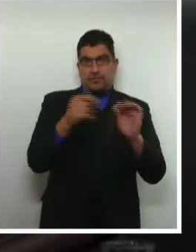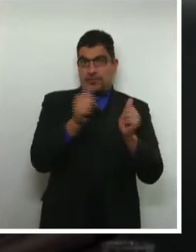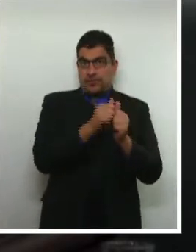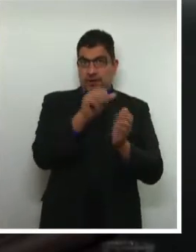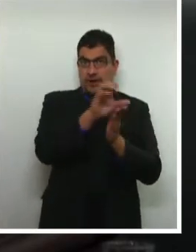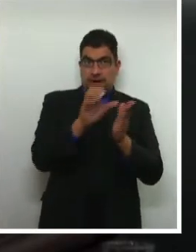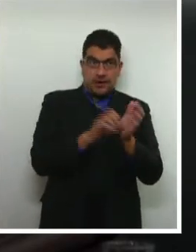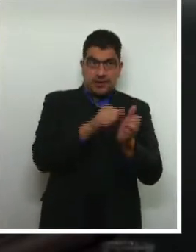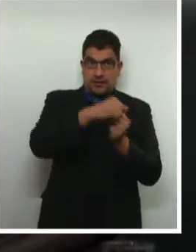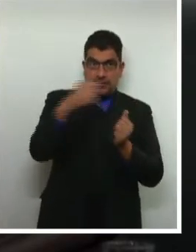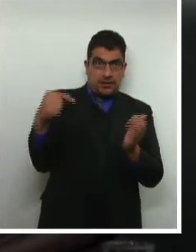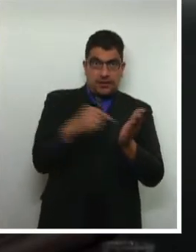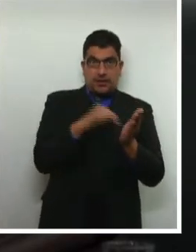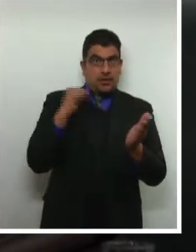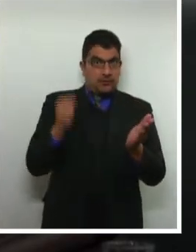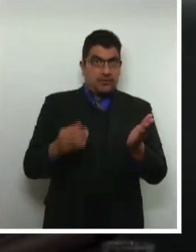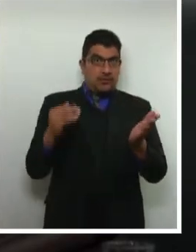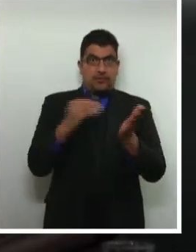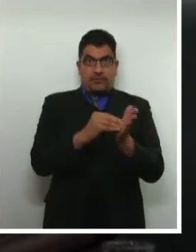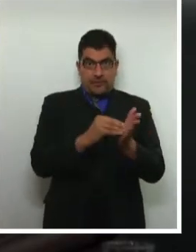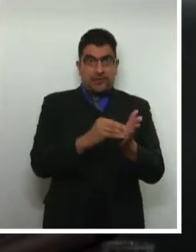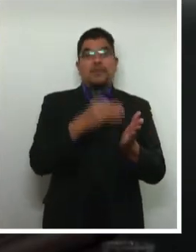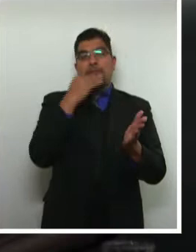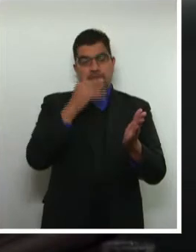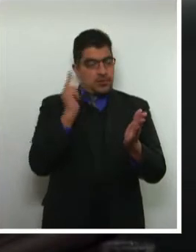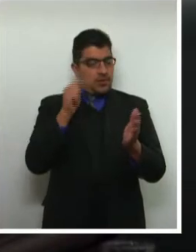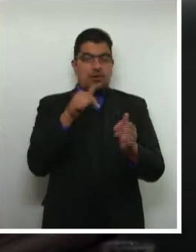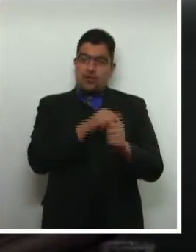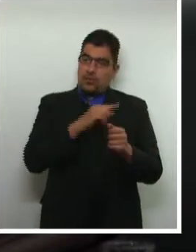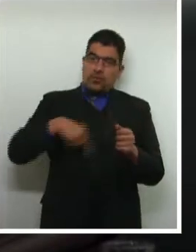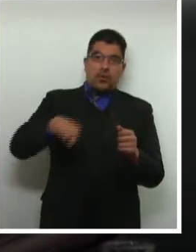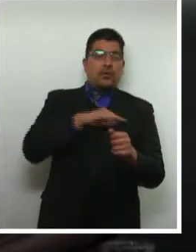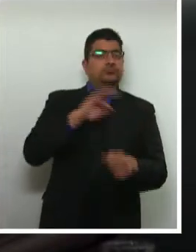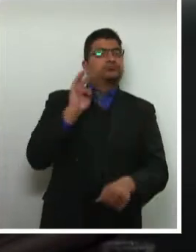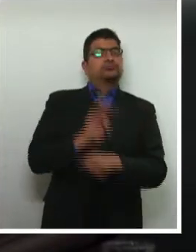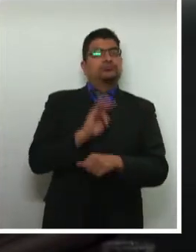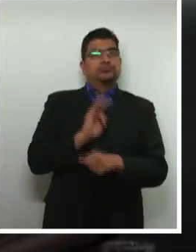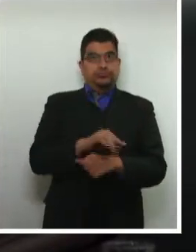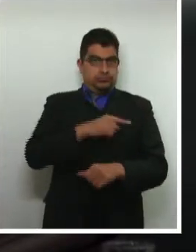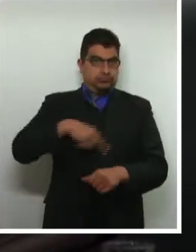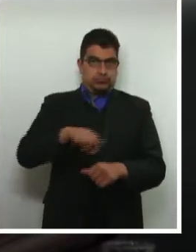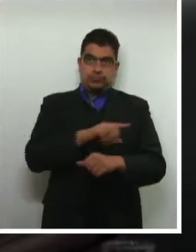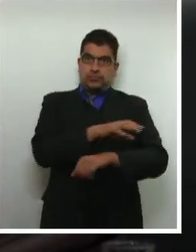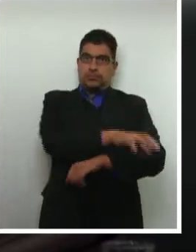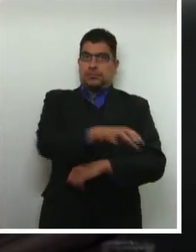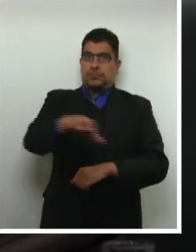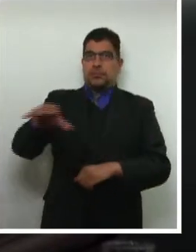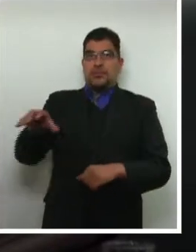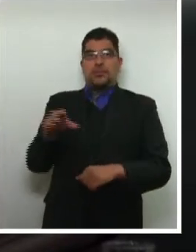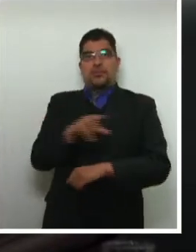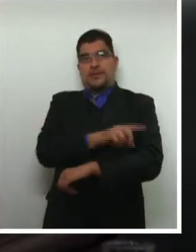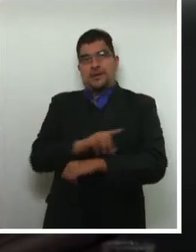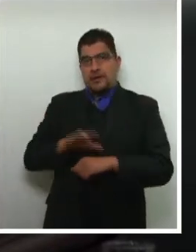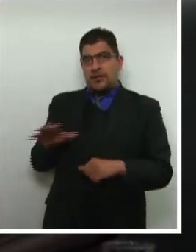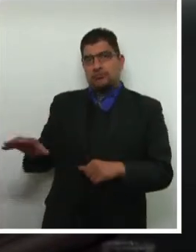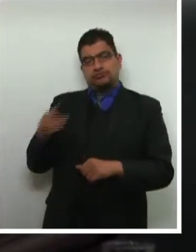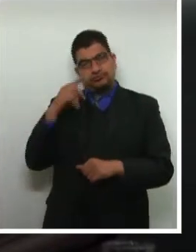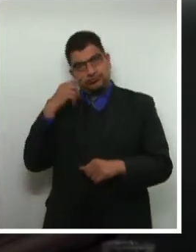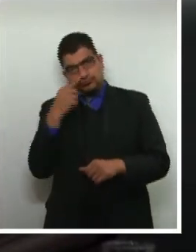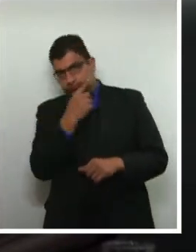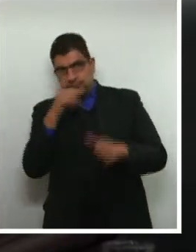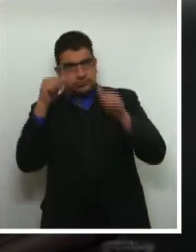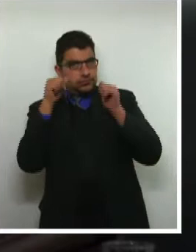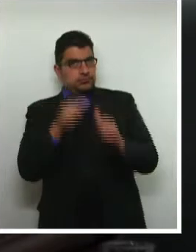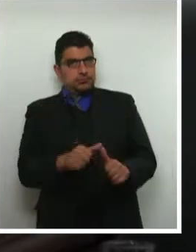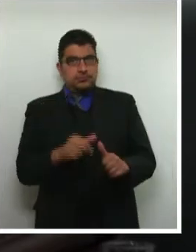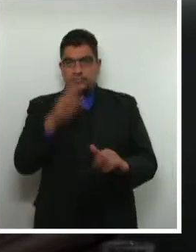de este artículo sean capaces de hacer que desde las delegaciones se respete los